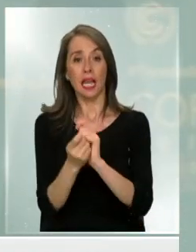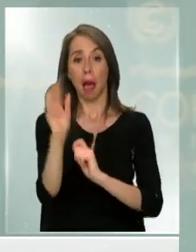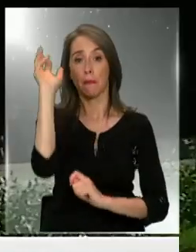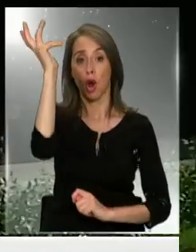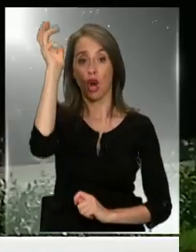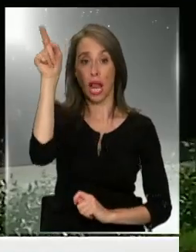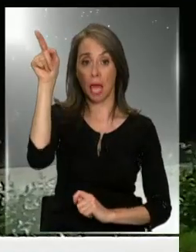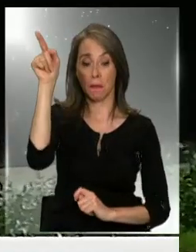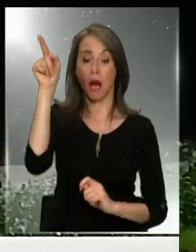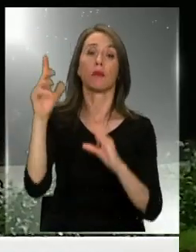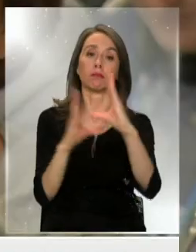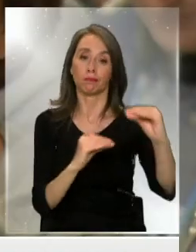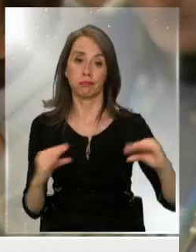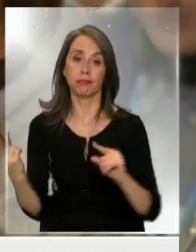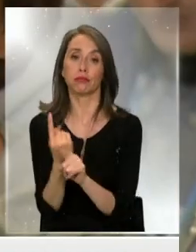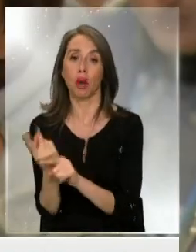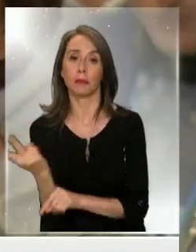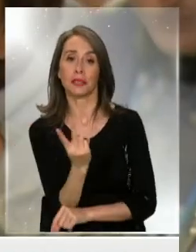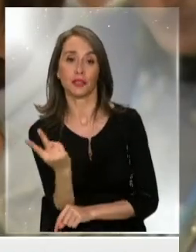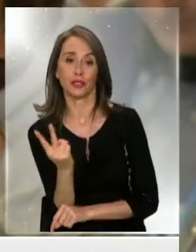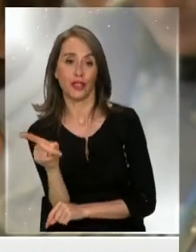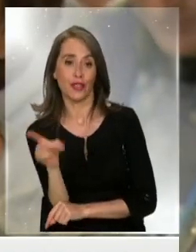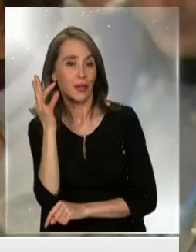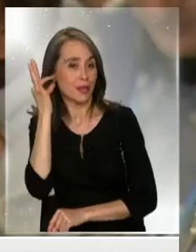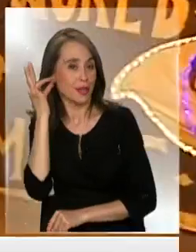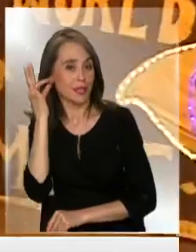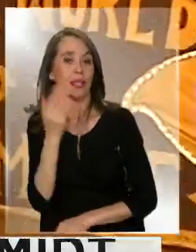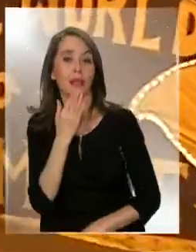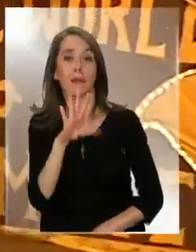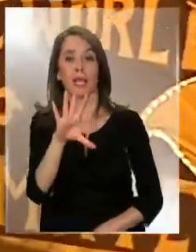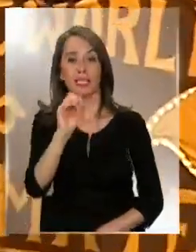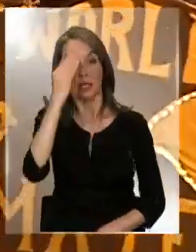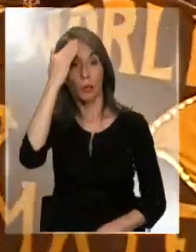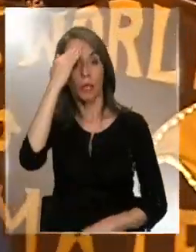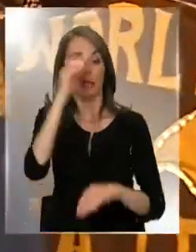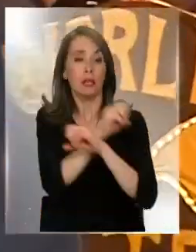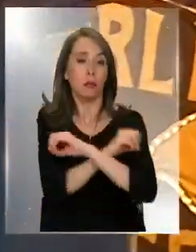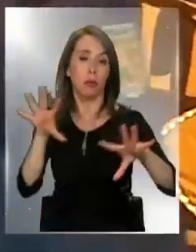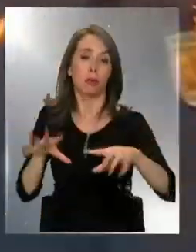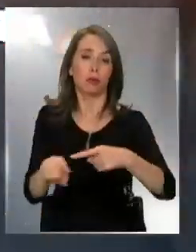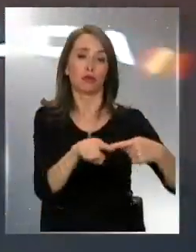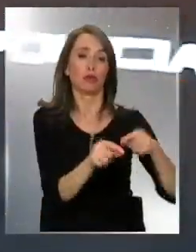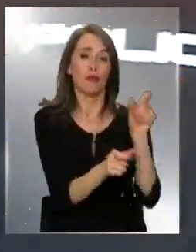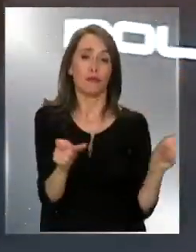climático habría sido el tema de conversación, aunque también los 50 días del estallido social que cumplió Chile.